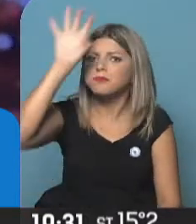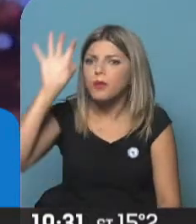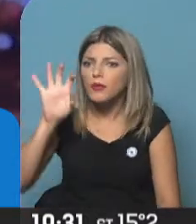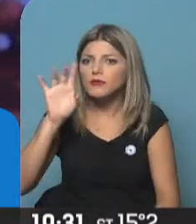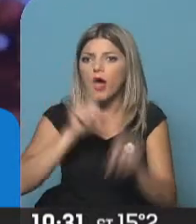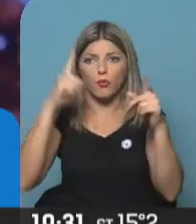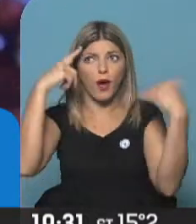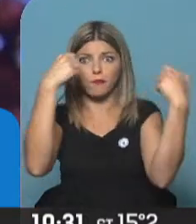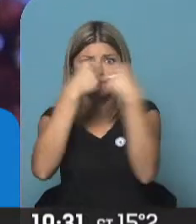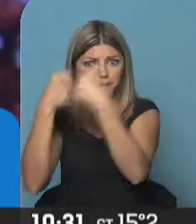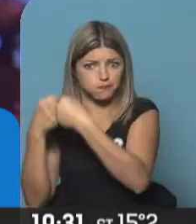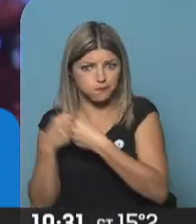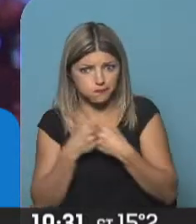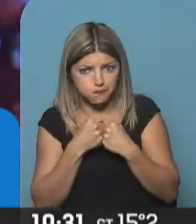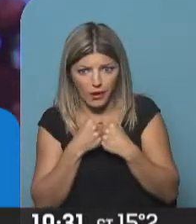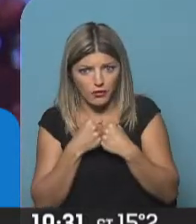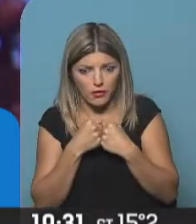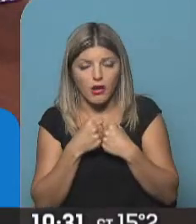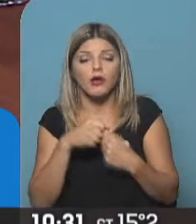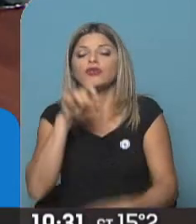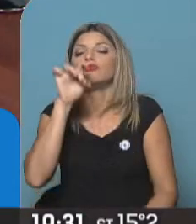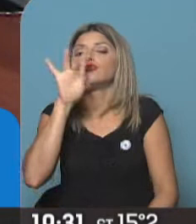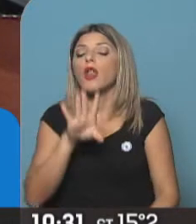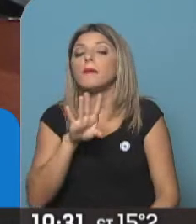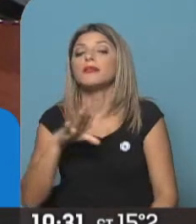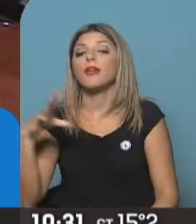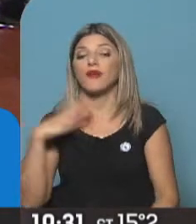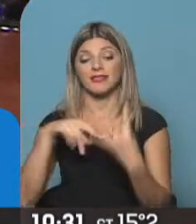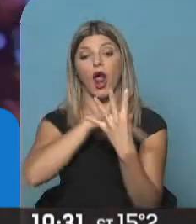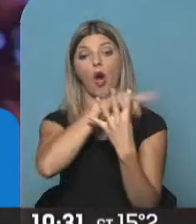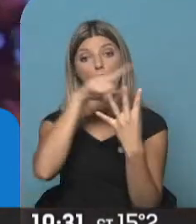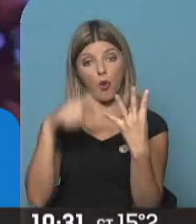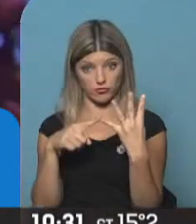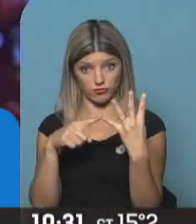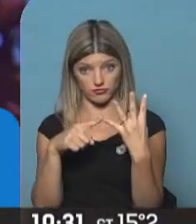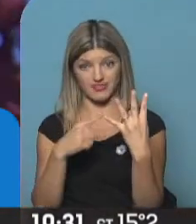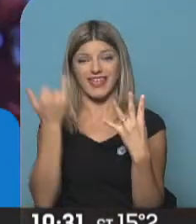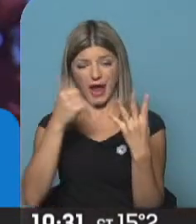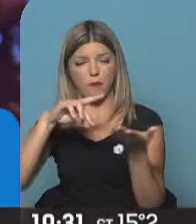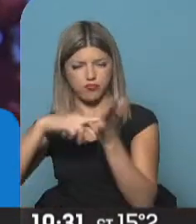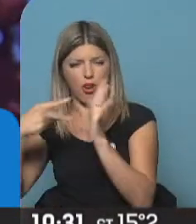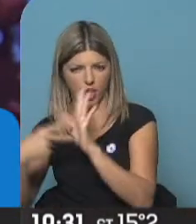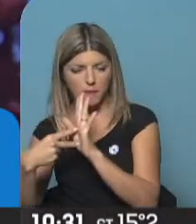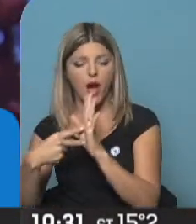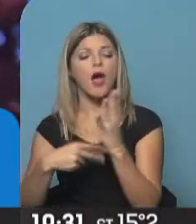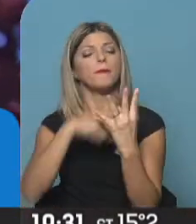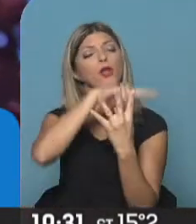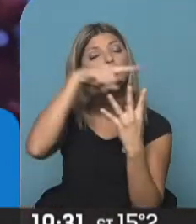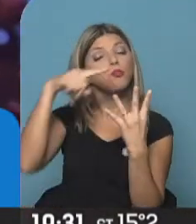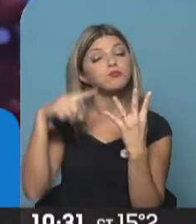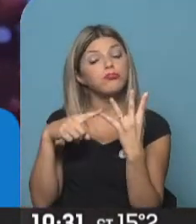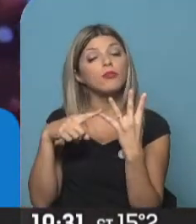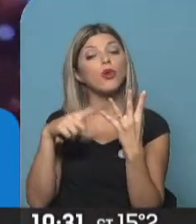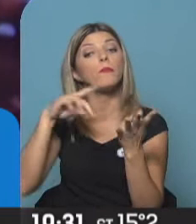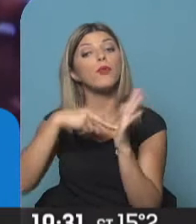gobernadores solamente hoy hay 4 provincias que tienen algún nivel de conflictividad pero además es en esa conflictividad por suerte